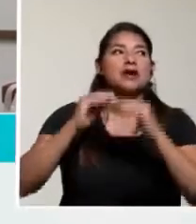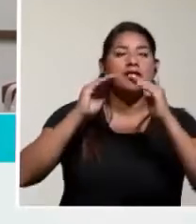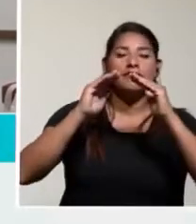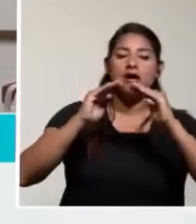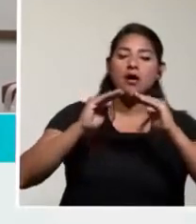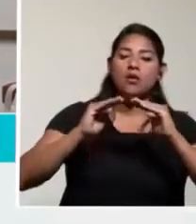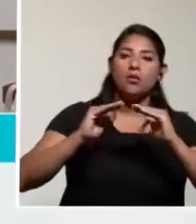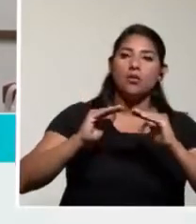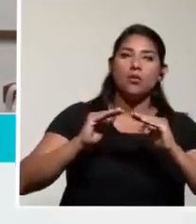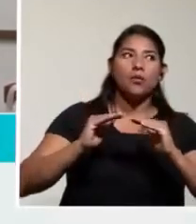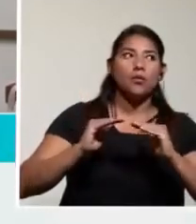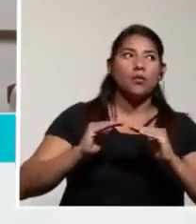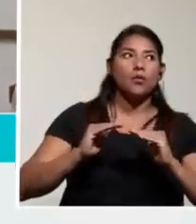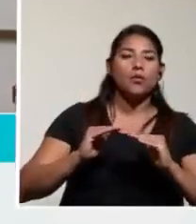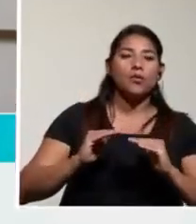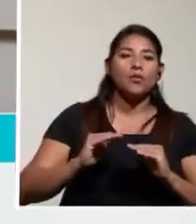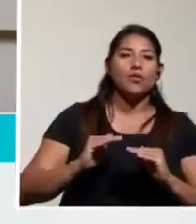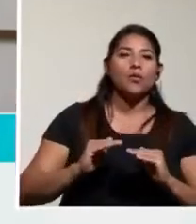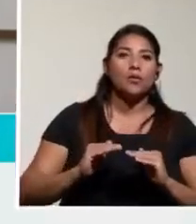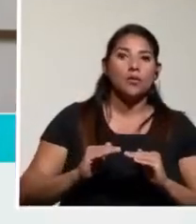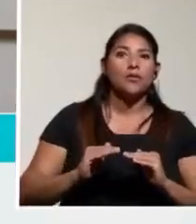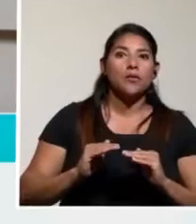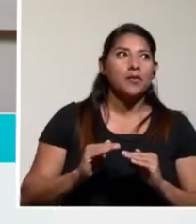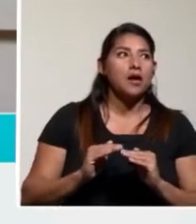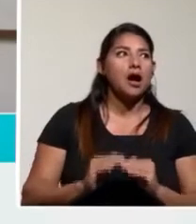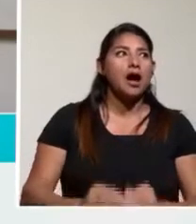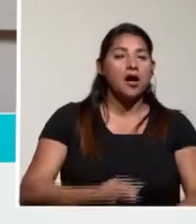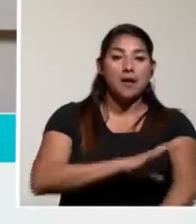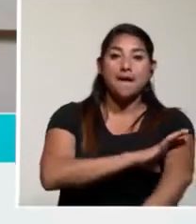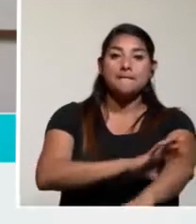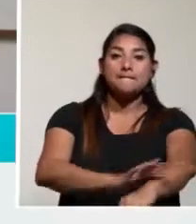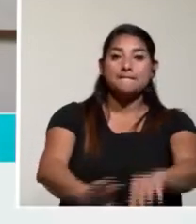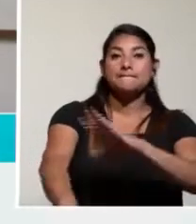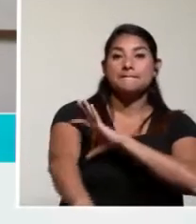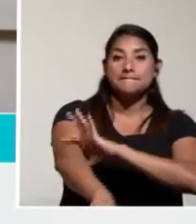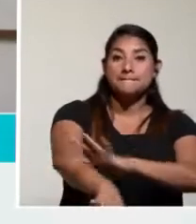Bajamos. Ahora sí, vienen nuestros brazos para arriba.